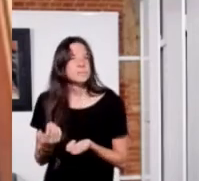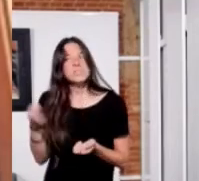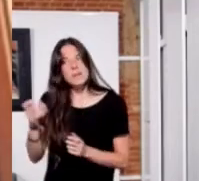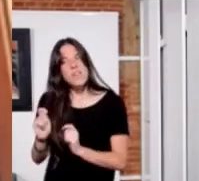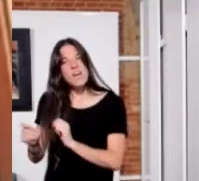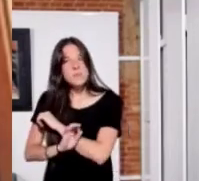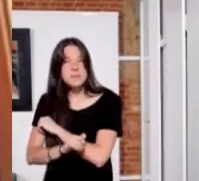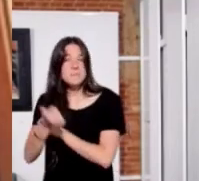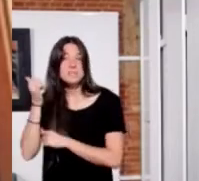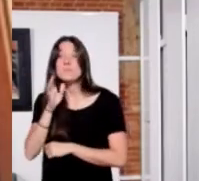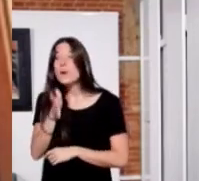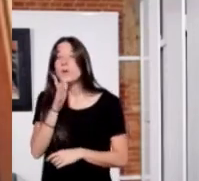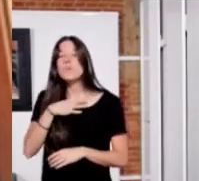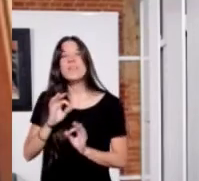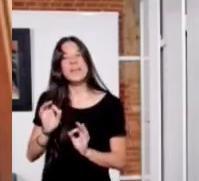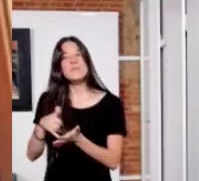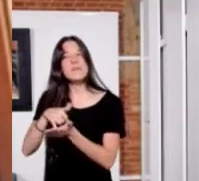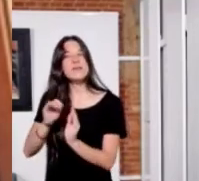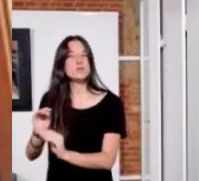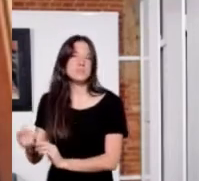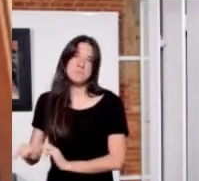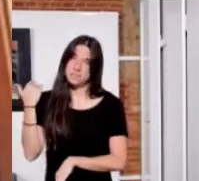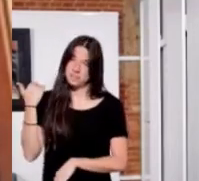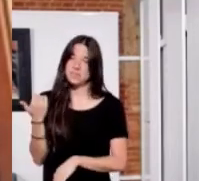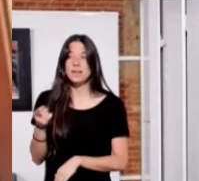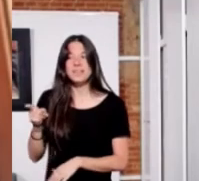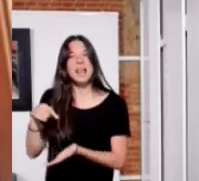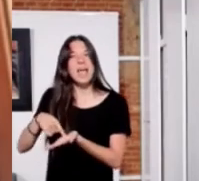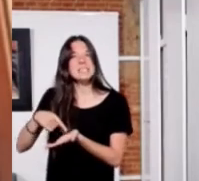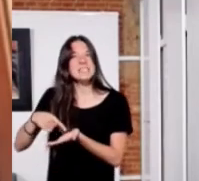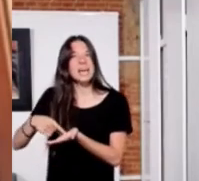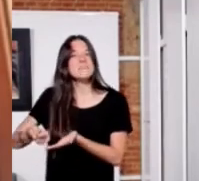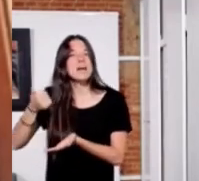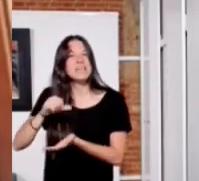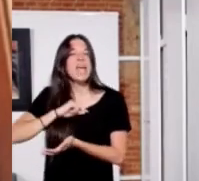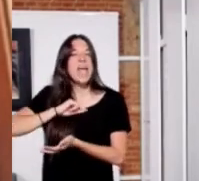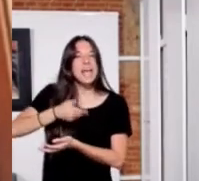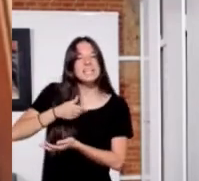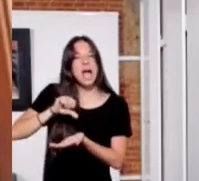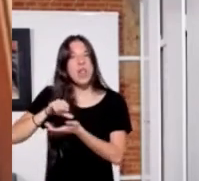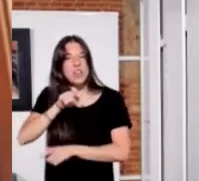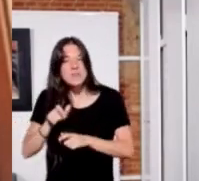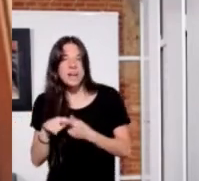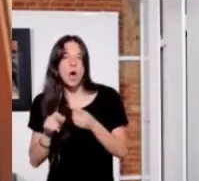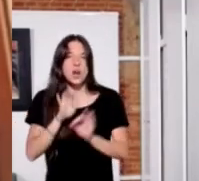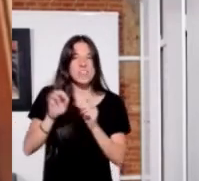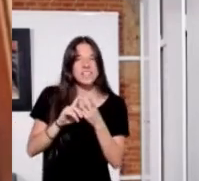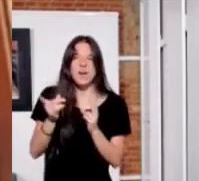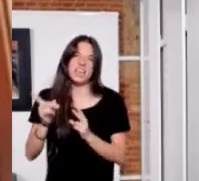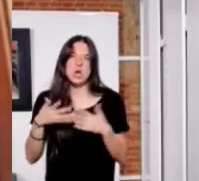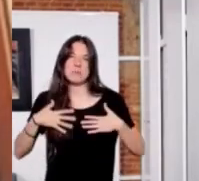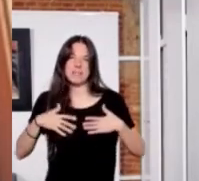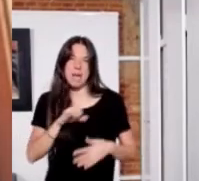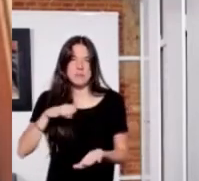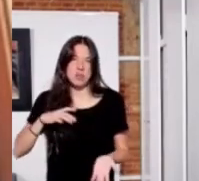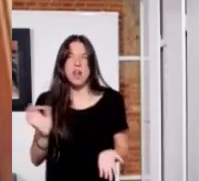mejor es mayor su vulnerabilidad y exige más de nosotros ética cívica y organizativa que no las simpatías personales o